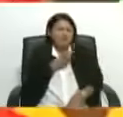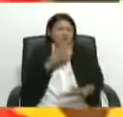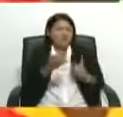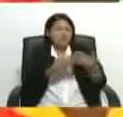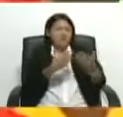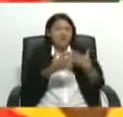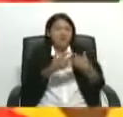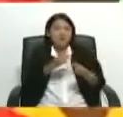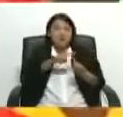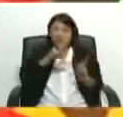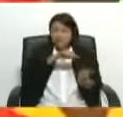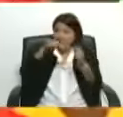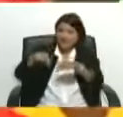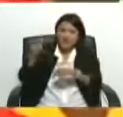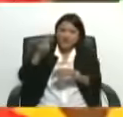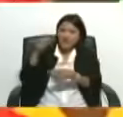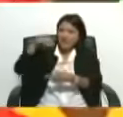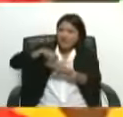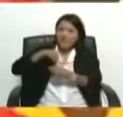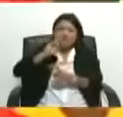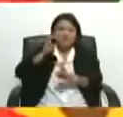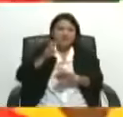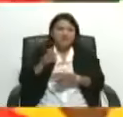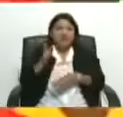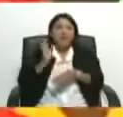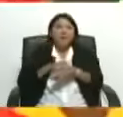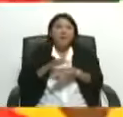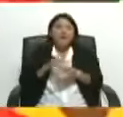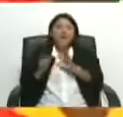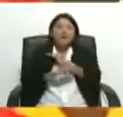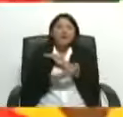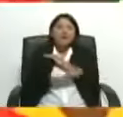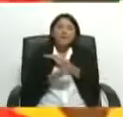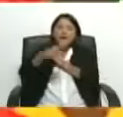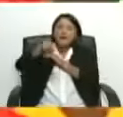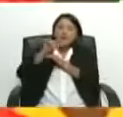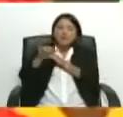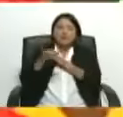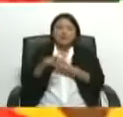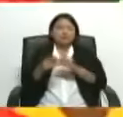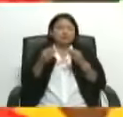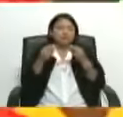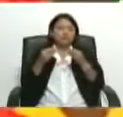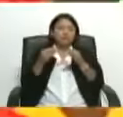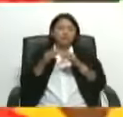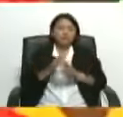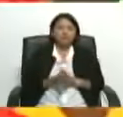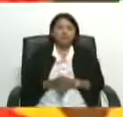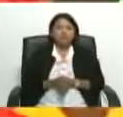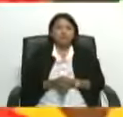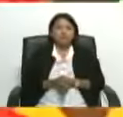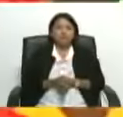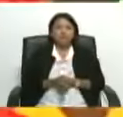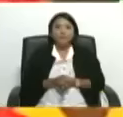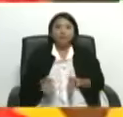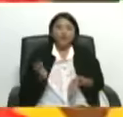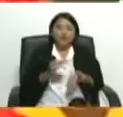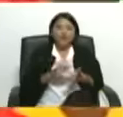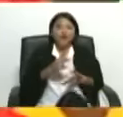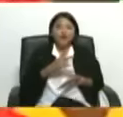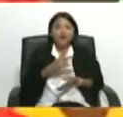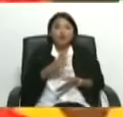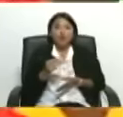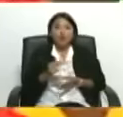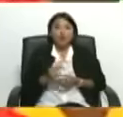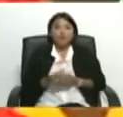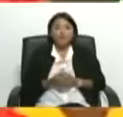venir aquí a meter sus narices en Venezuela por una trampa que se hicieron entre ellos. Fin de mundo. No volverán a gobernar